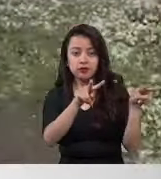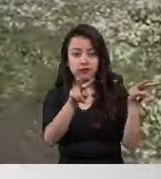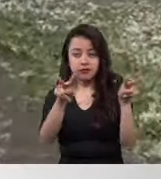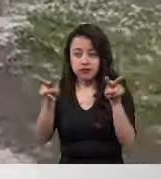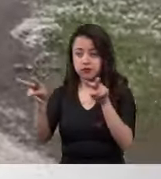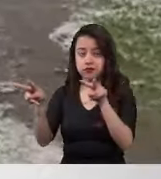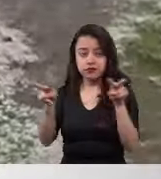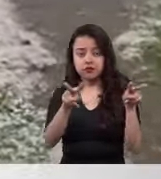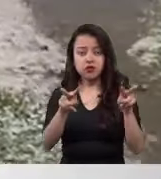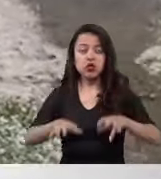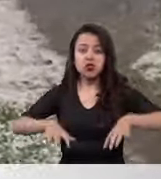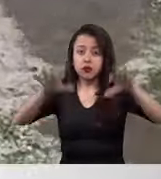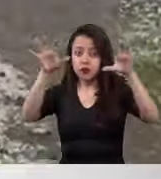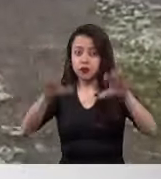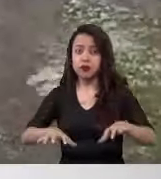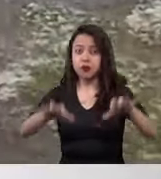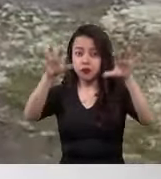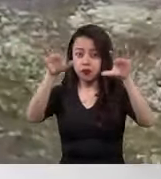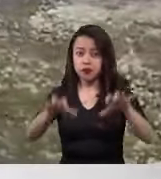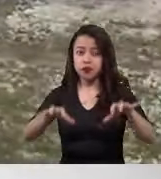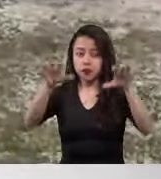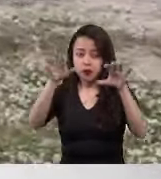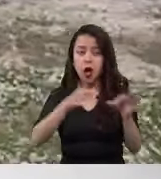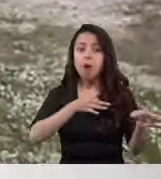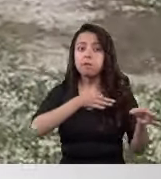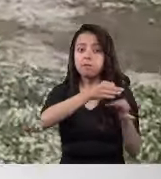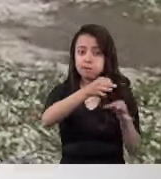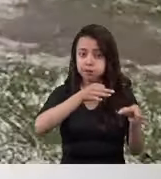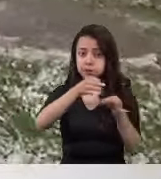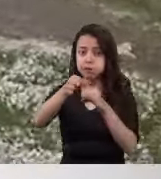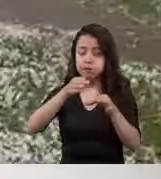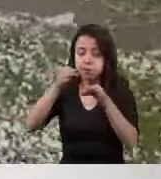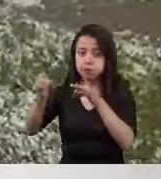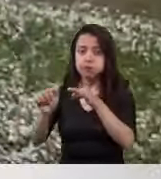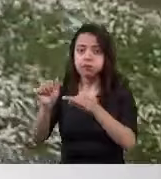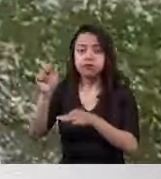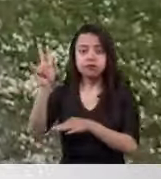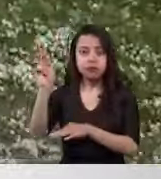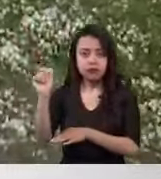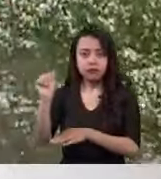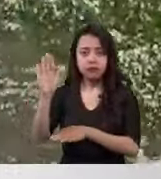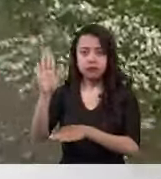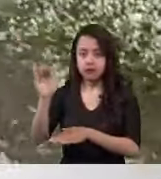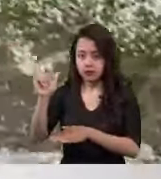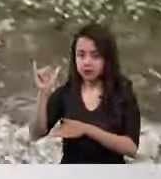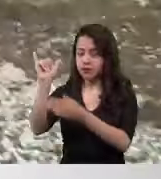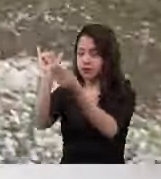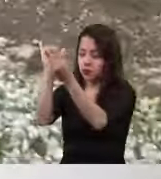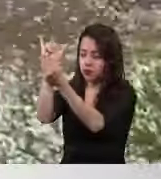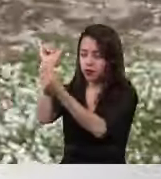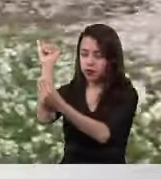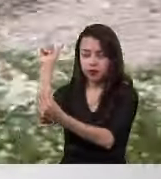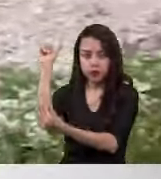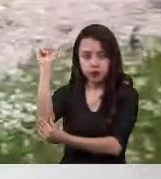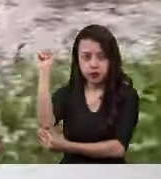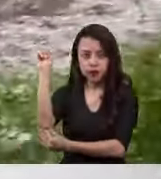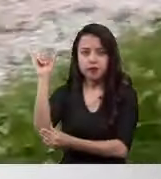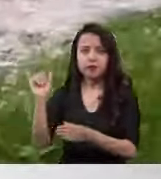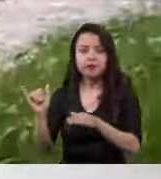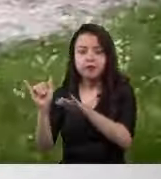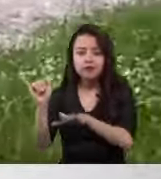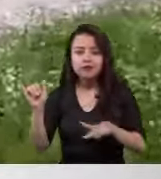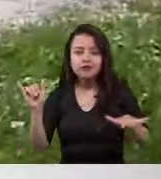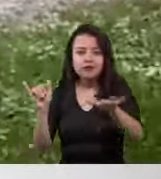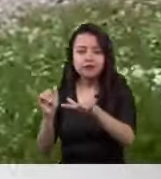de llover. Algo muy similar está pasando en varios municipios del Valle de Aburrá. Según las autoridades de gestión del riesgo, en las últimas 24 horas se han reportado por lo